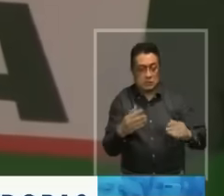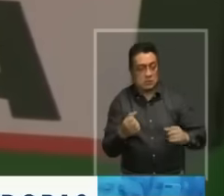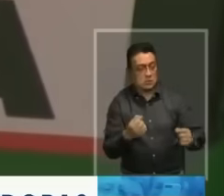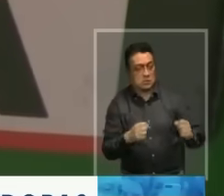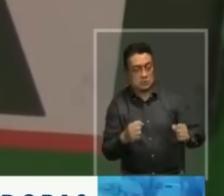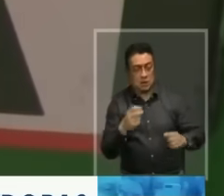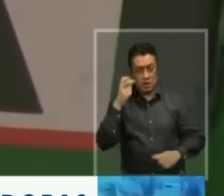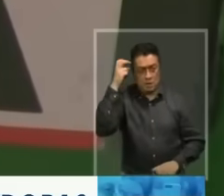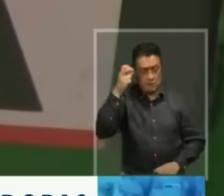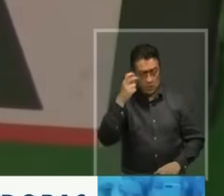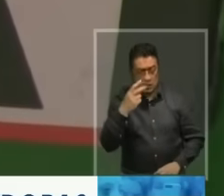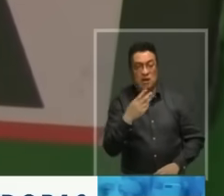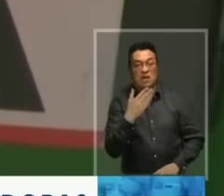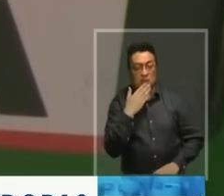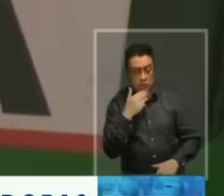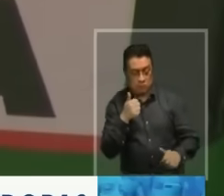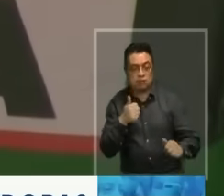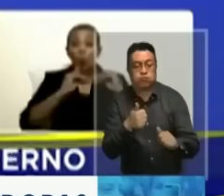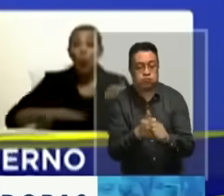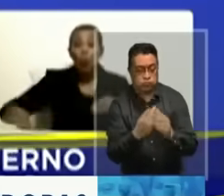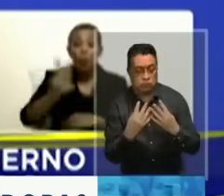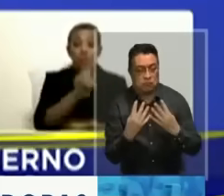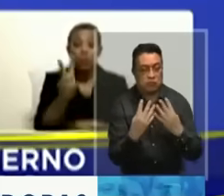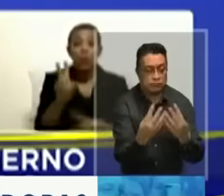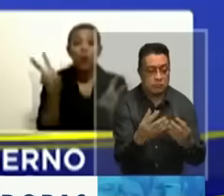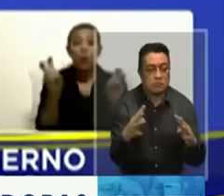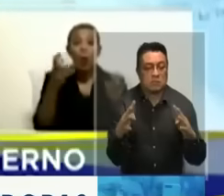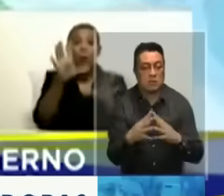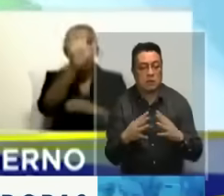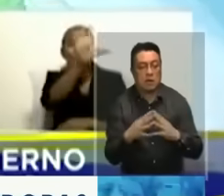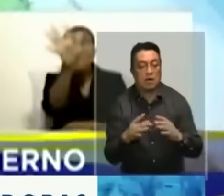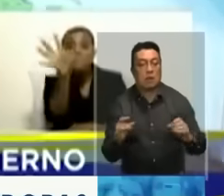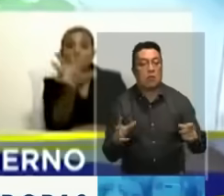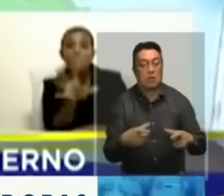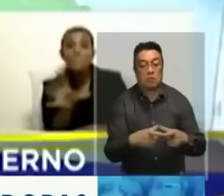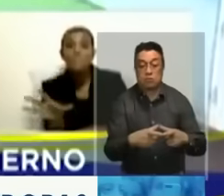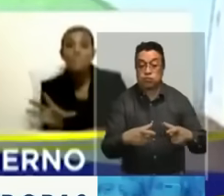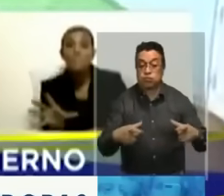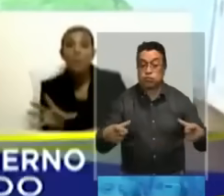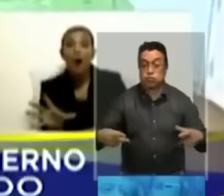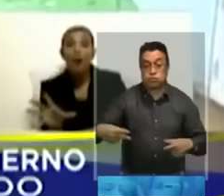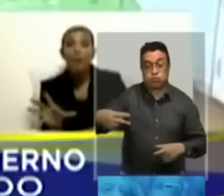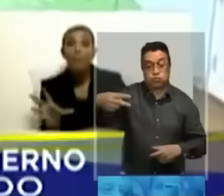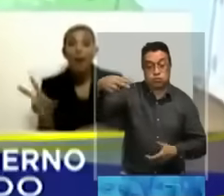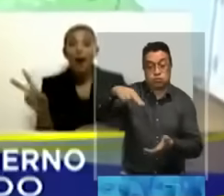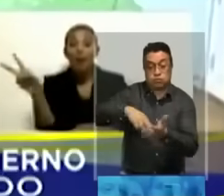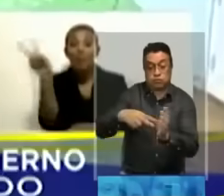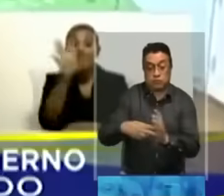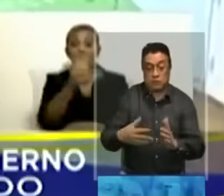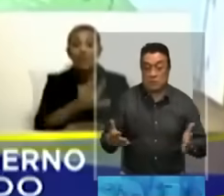Brasil también reforzó su contingente militar ante el aumento de la